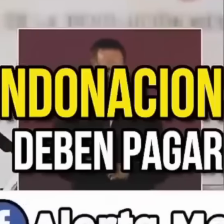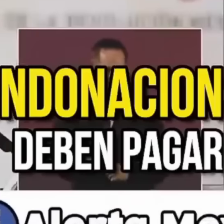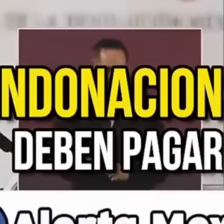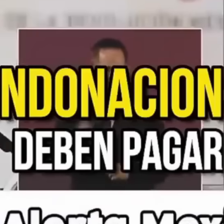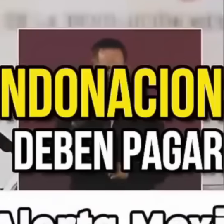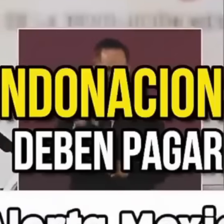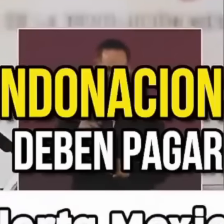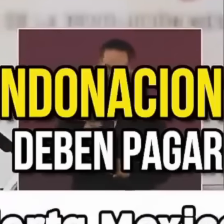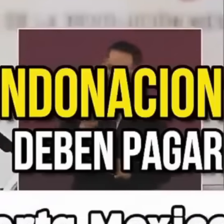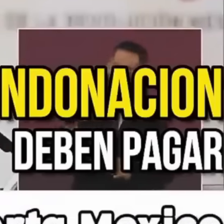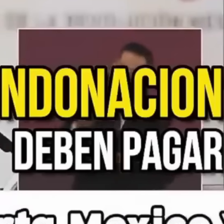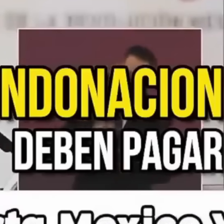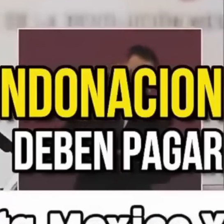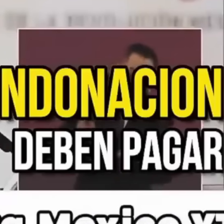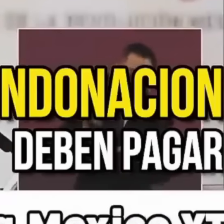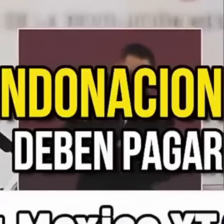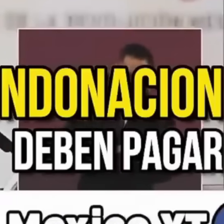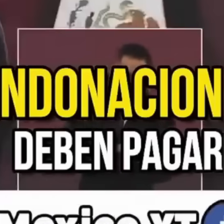cobrando